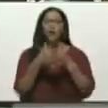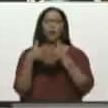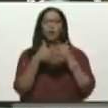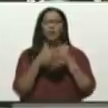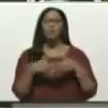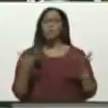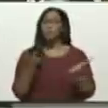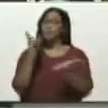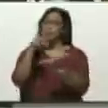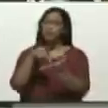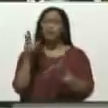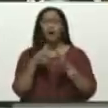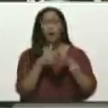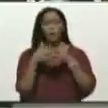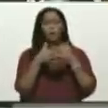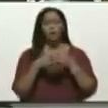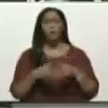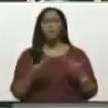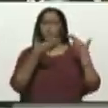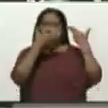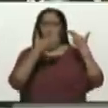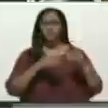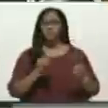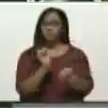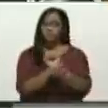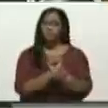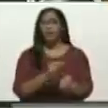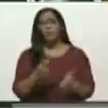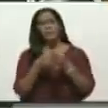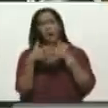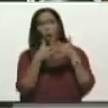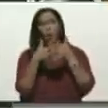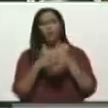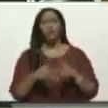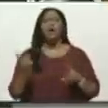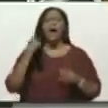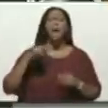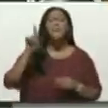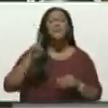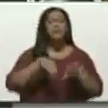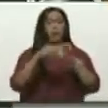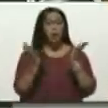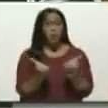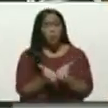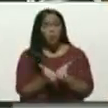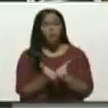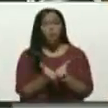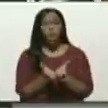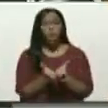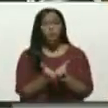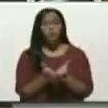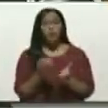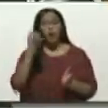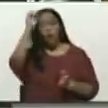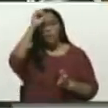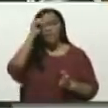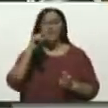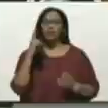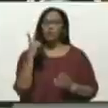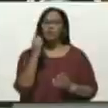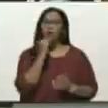Unidos. Por eso fue que lo secuestraron y se lo llevaron para allá. A pesar que el mundo entero opina que es un